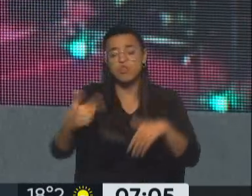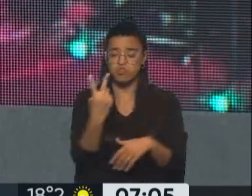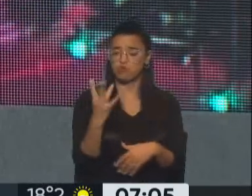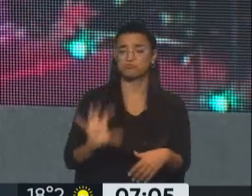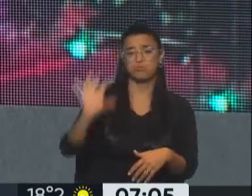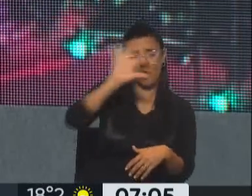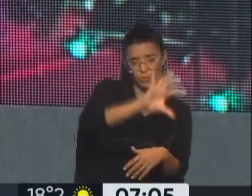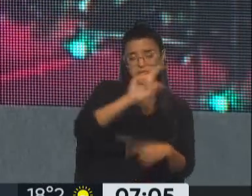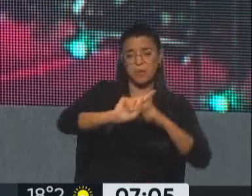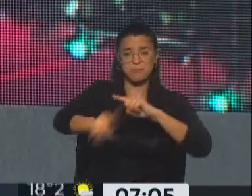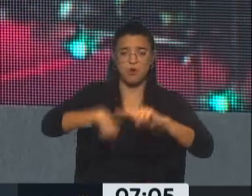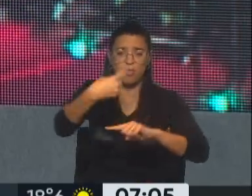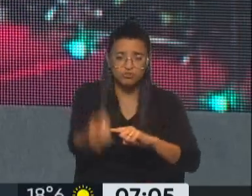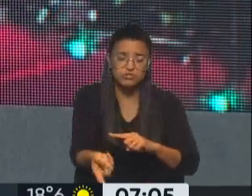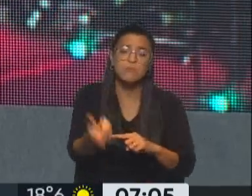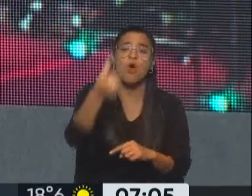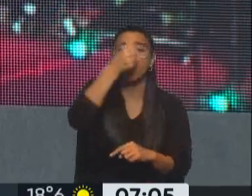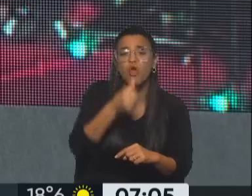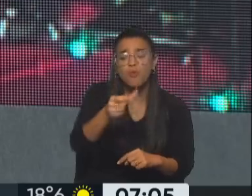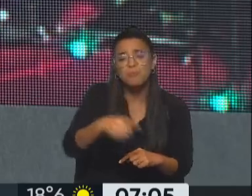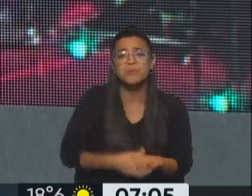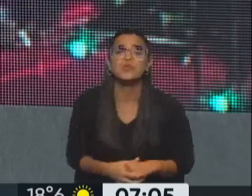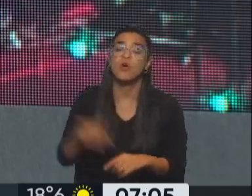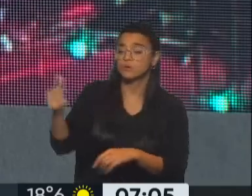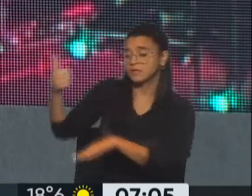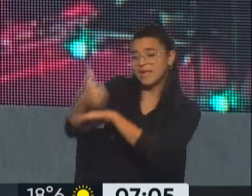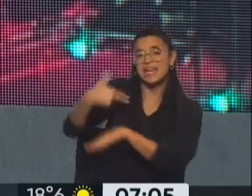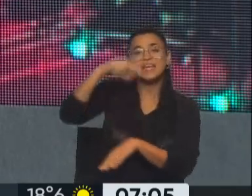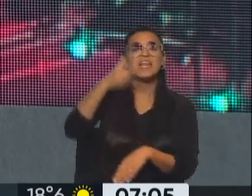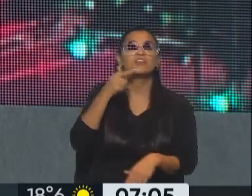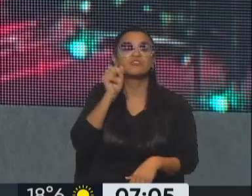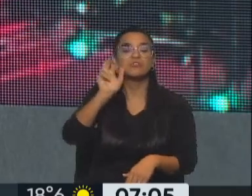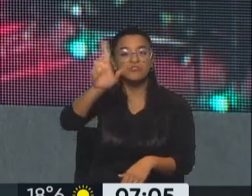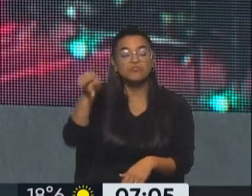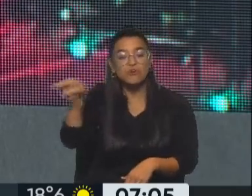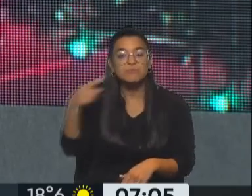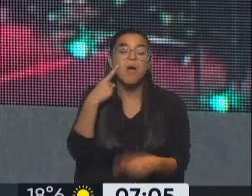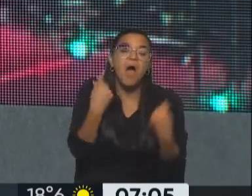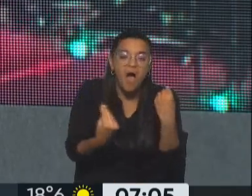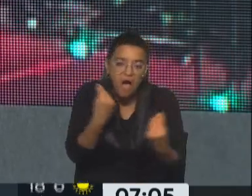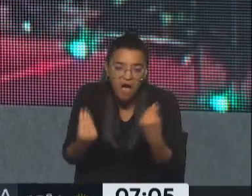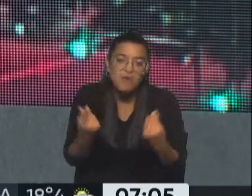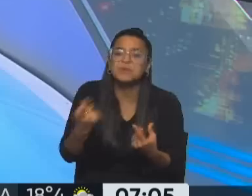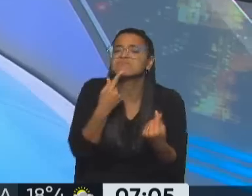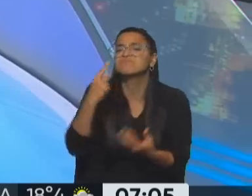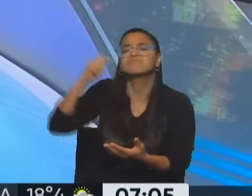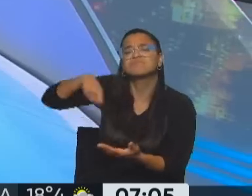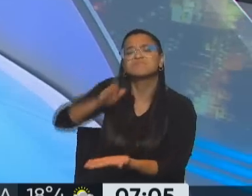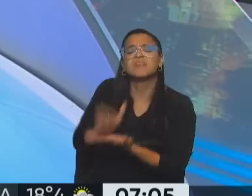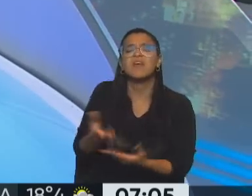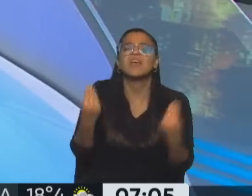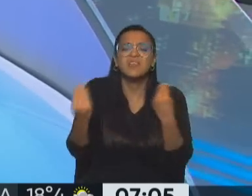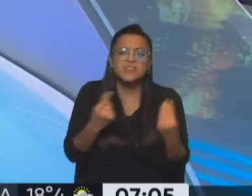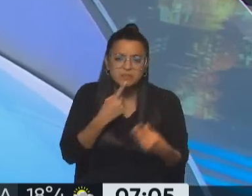previstas para el próximo domingo. Está con nosotros Néstor Espósito para analizar los alcances y qué es lo que dice ese fallo. ¿Qué tal, Néstor?